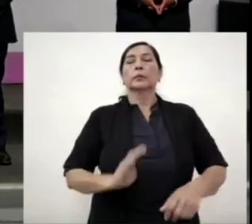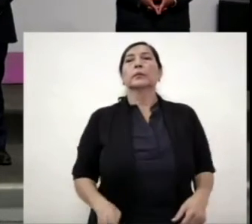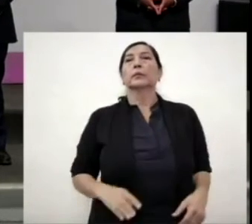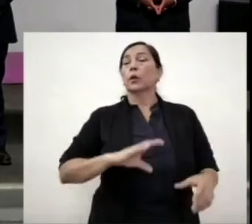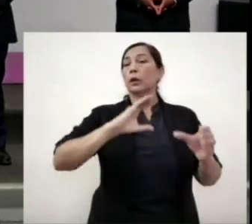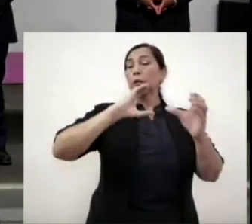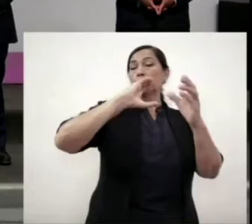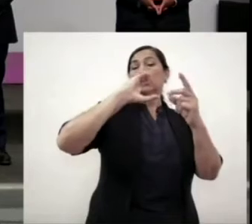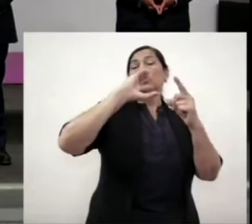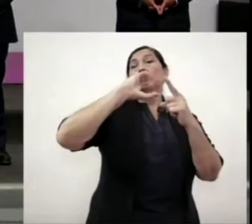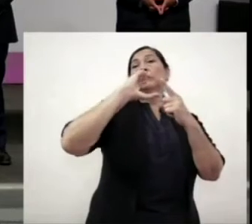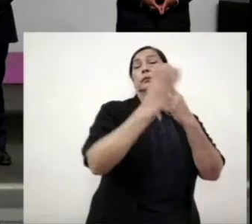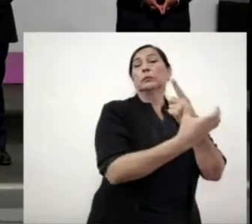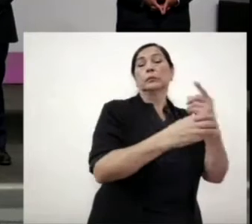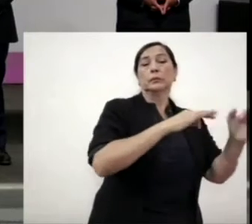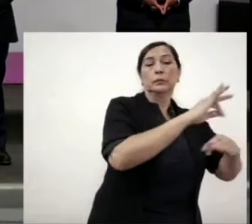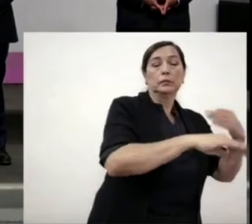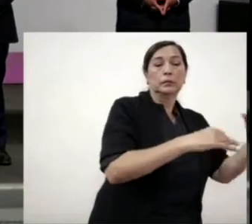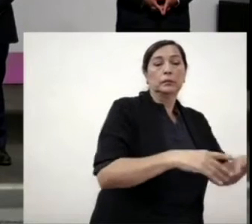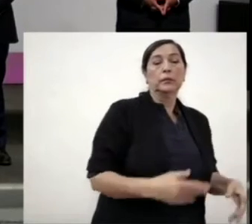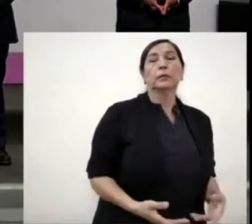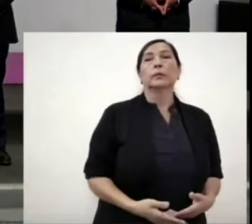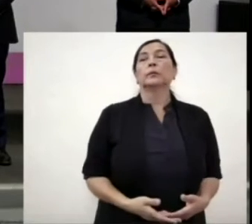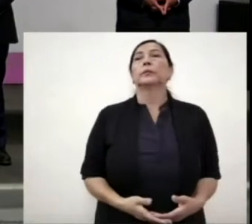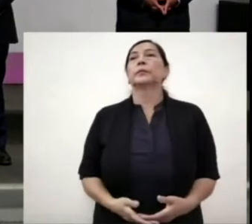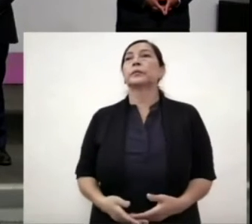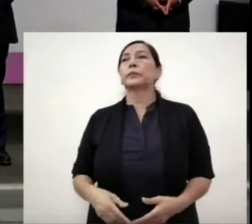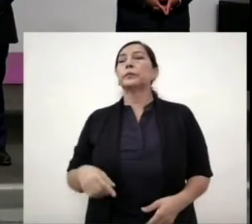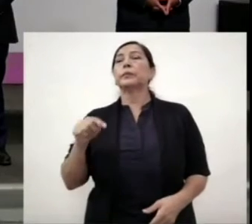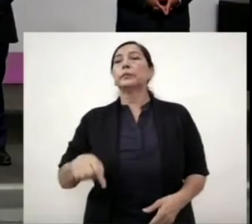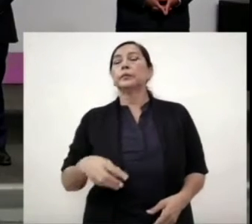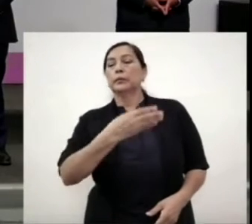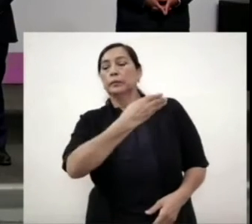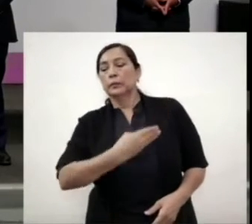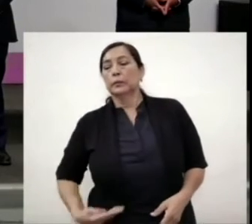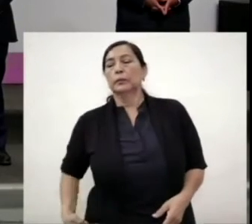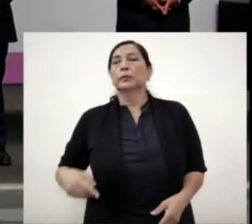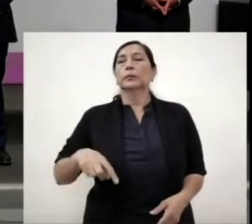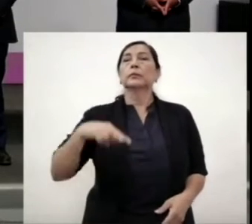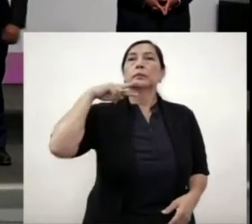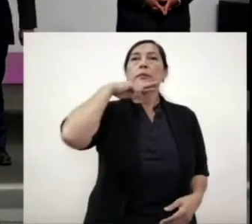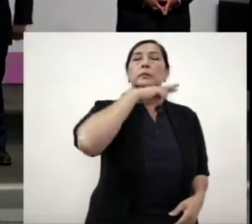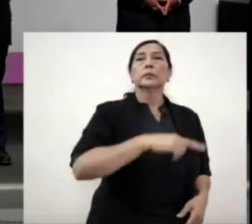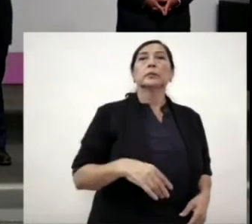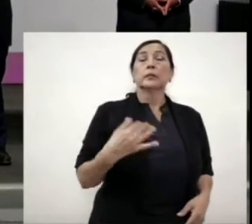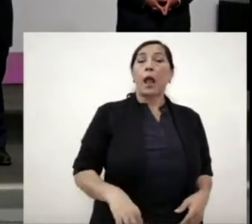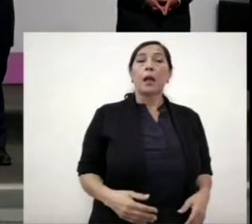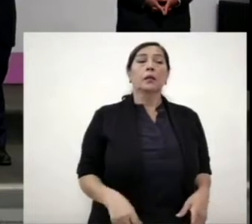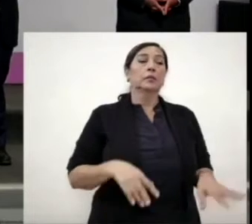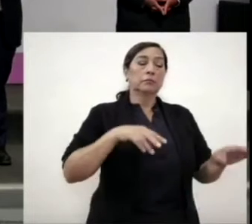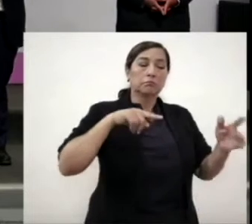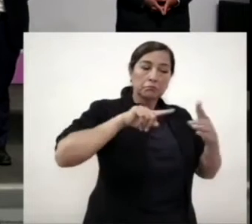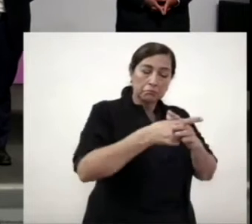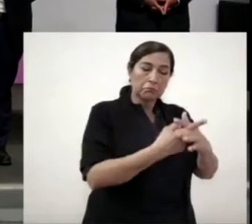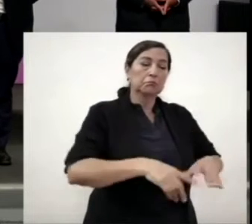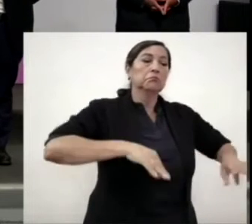Presidencia Municipal de Zamora. Estamos ya trabajando, se levantó un primer